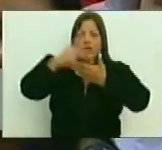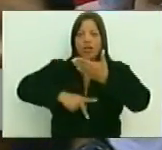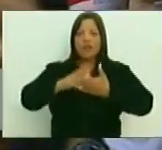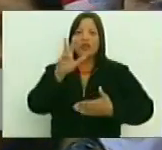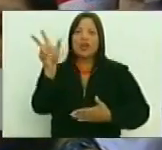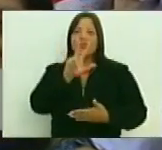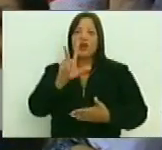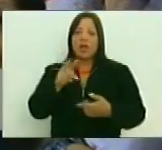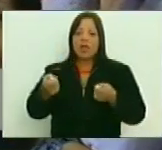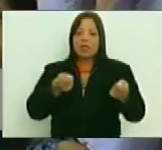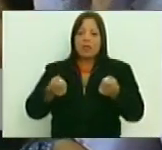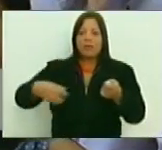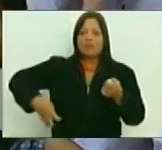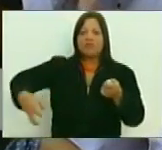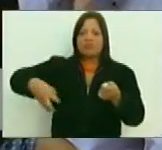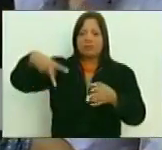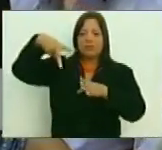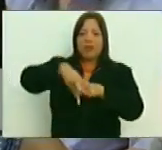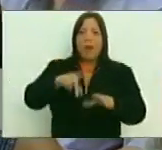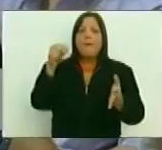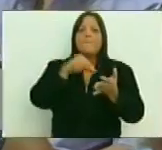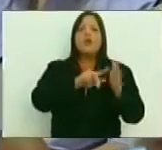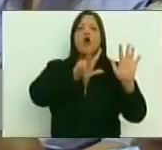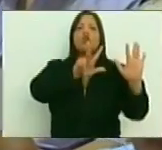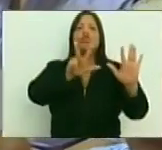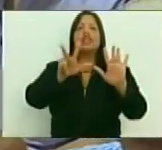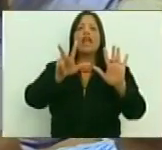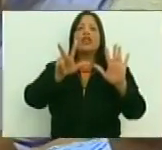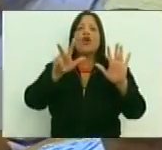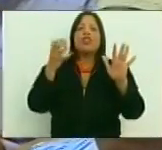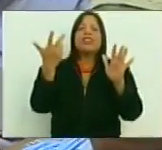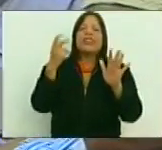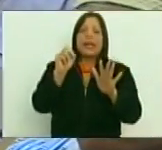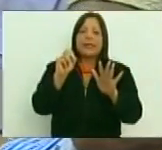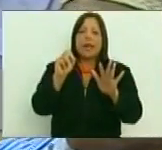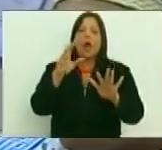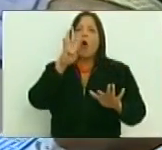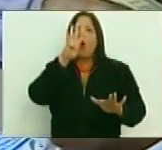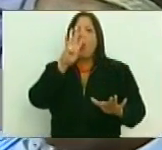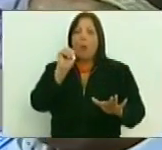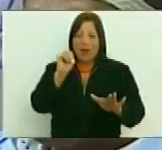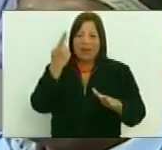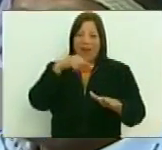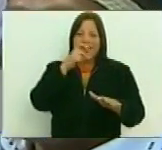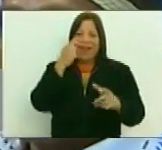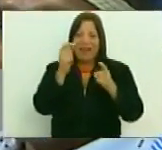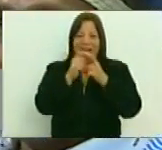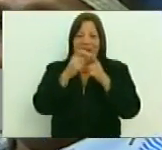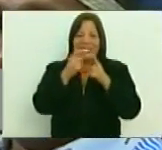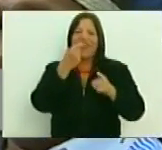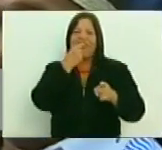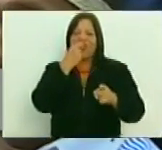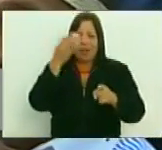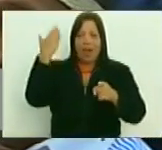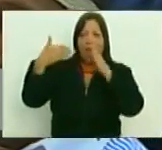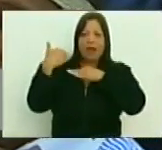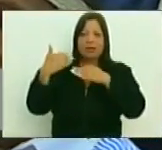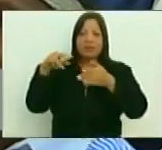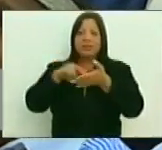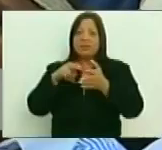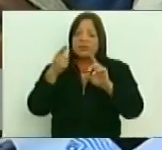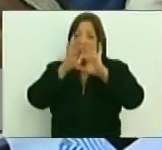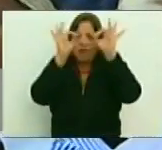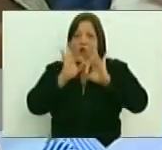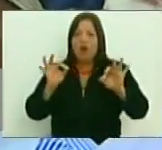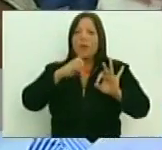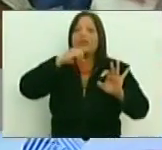de la clase dominante que nace en 1830, lo que conocemos como la Cuarta República, estableció una representación de